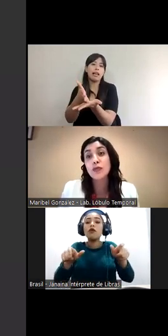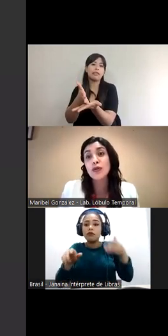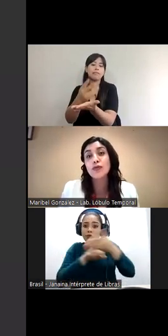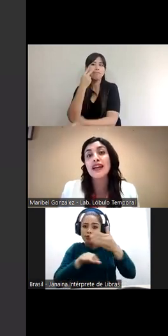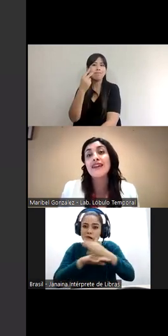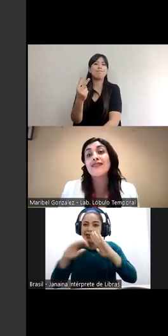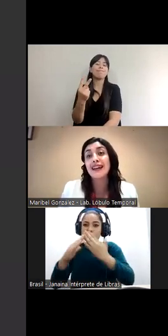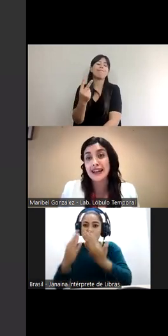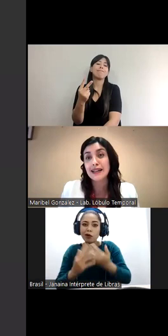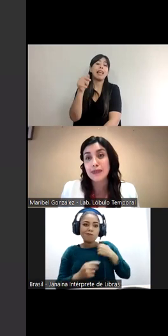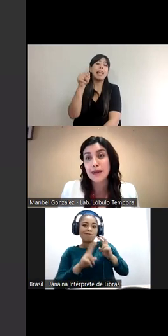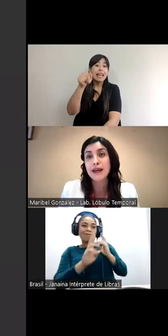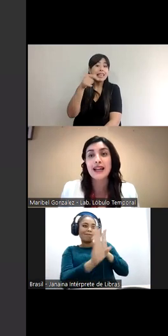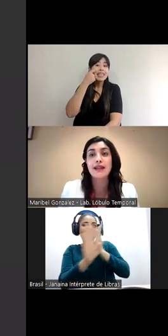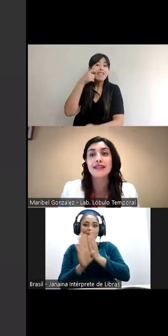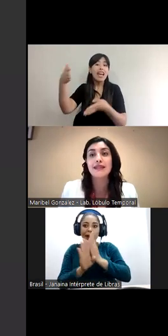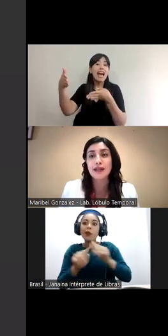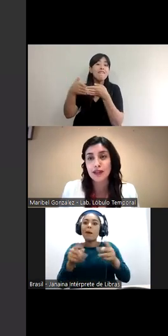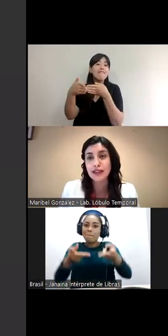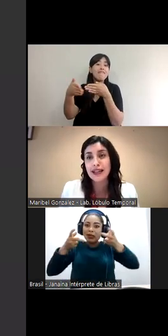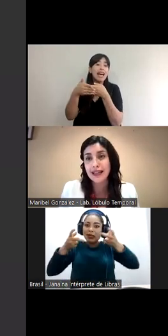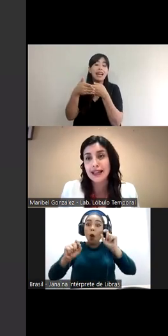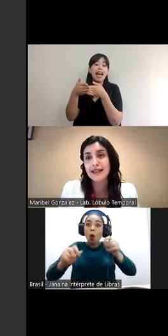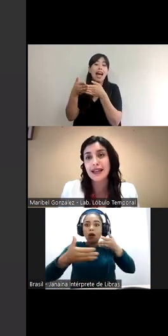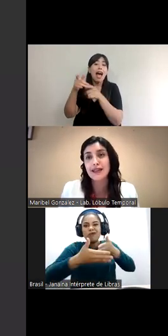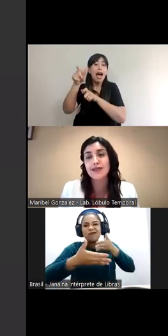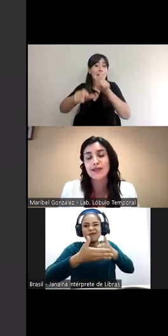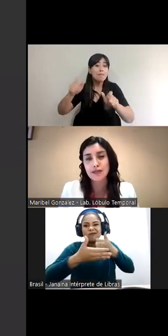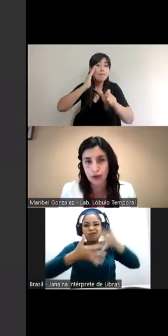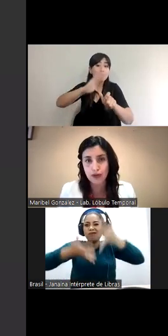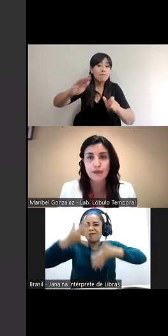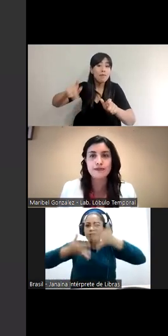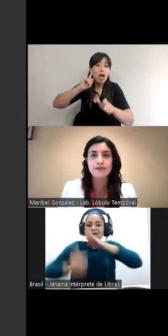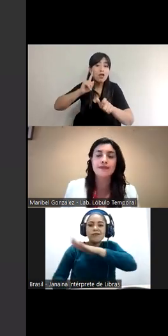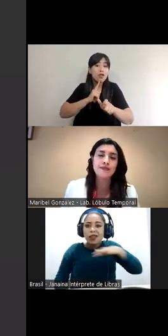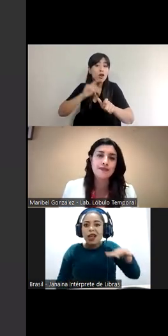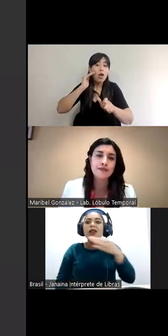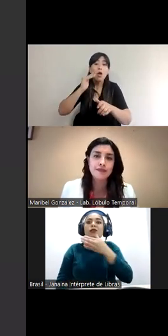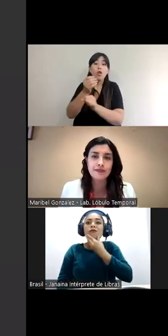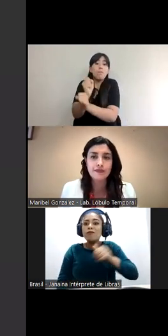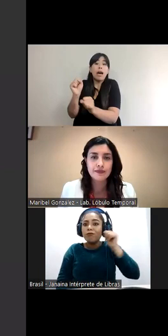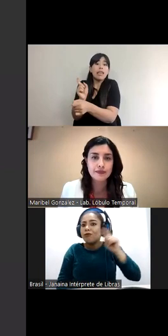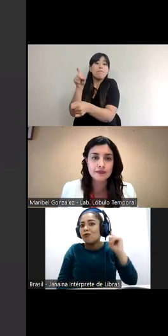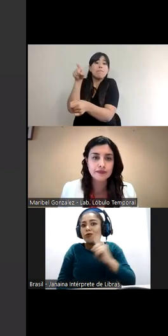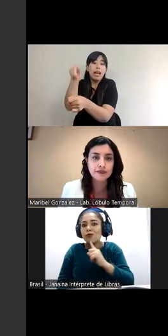esta como una barrera también para la participación de las niñas y niños sordos.